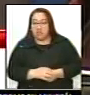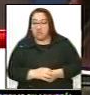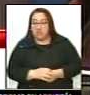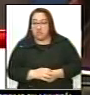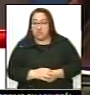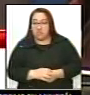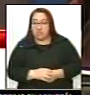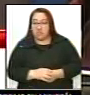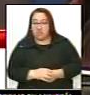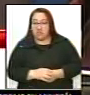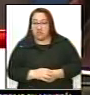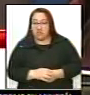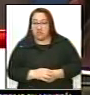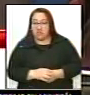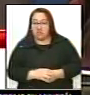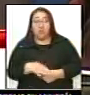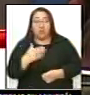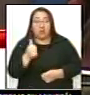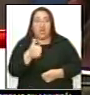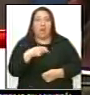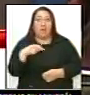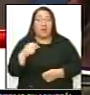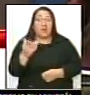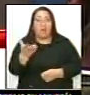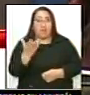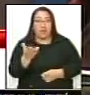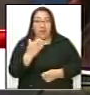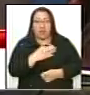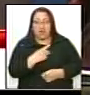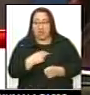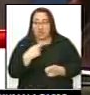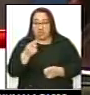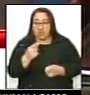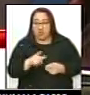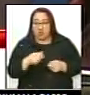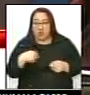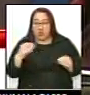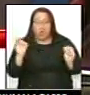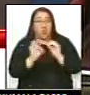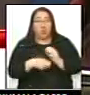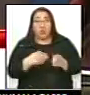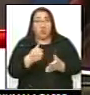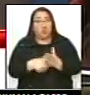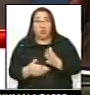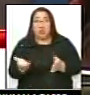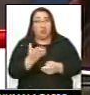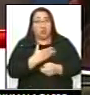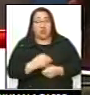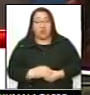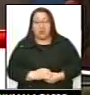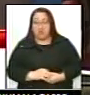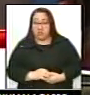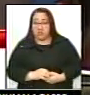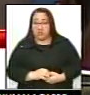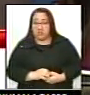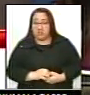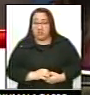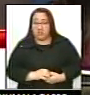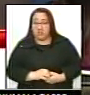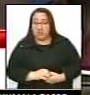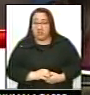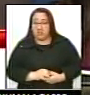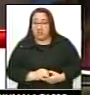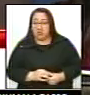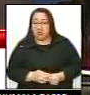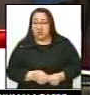cuales probablemente a PP le solicitaban de que sea su lugar, nunca llegó ningún documento, señor presidente. El documento es en la imaginación